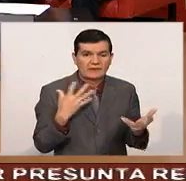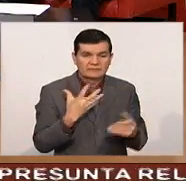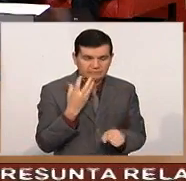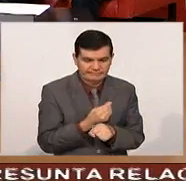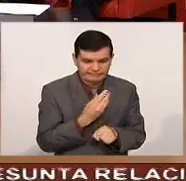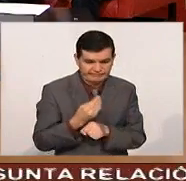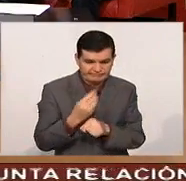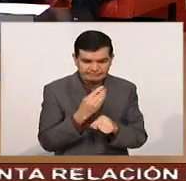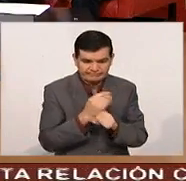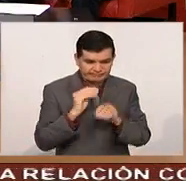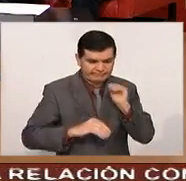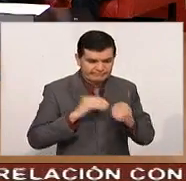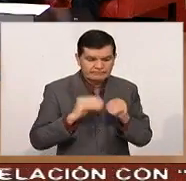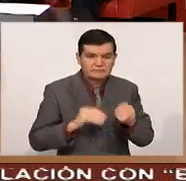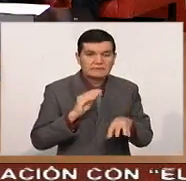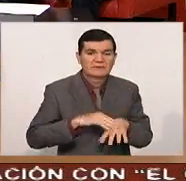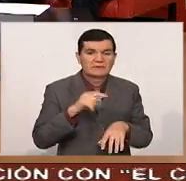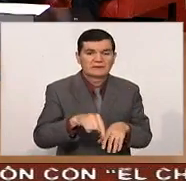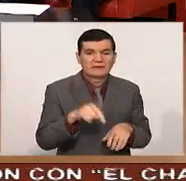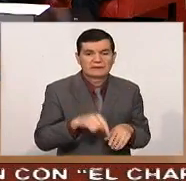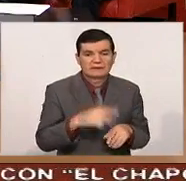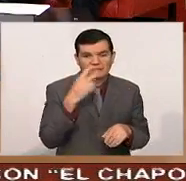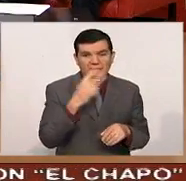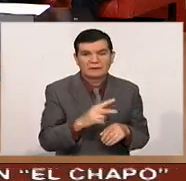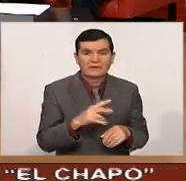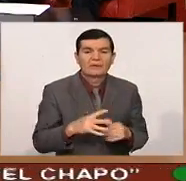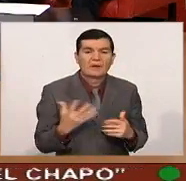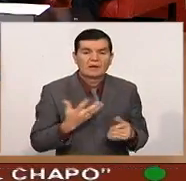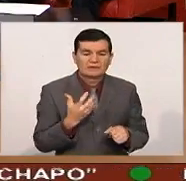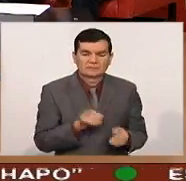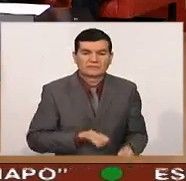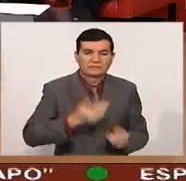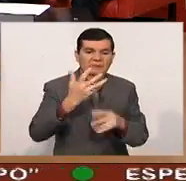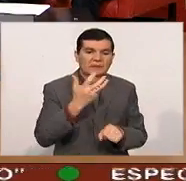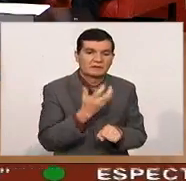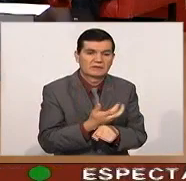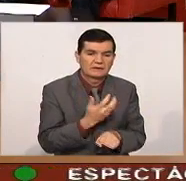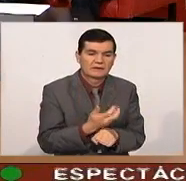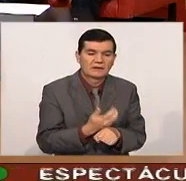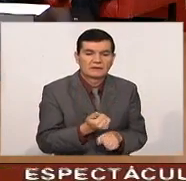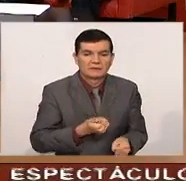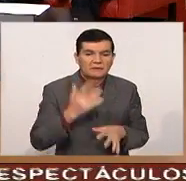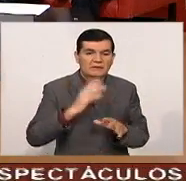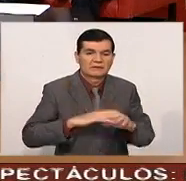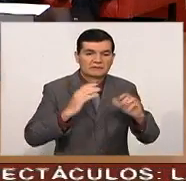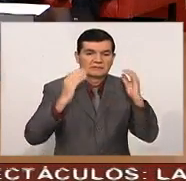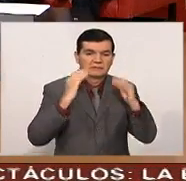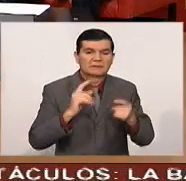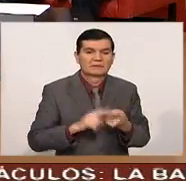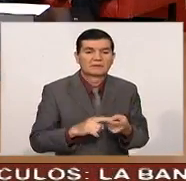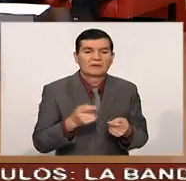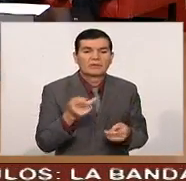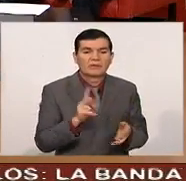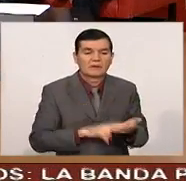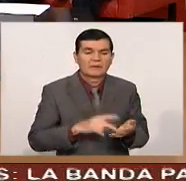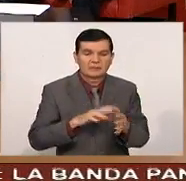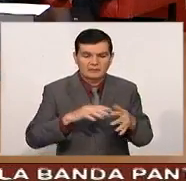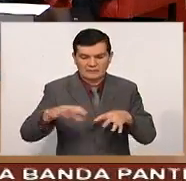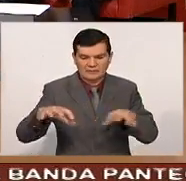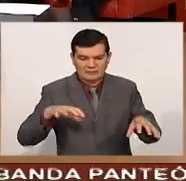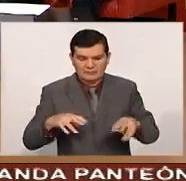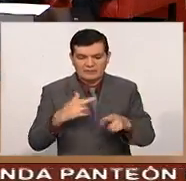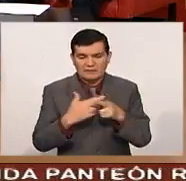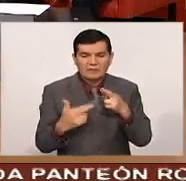mayor impacto en los Estados Unidos se están ensamblando ya en México, camionetas particularmente. Y como decía, el ecosistema de